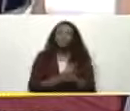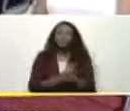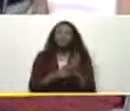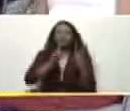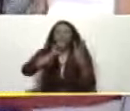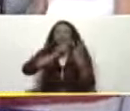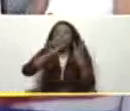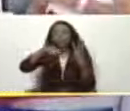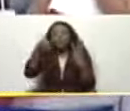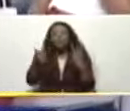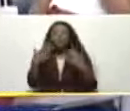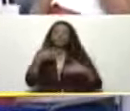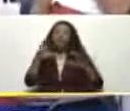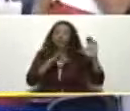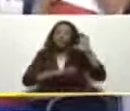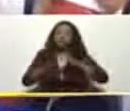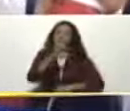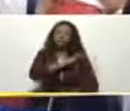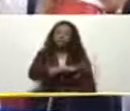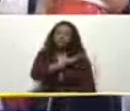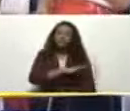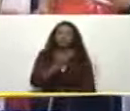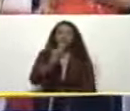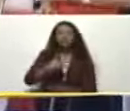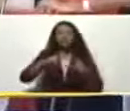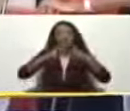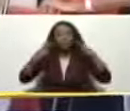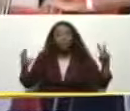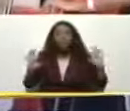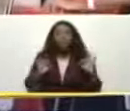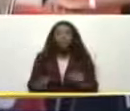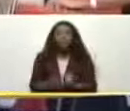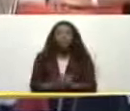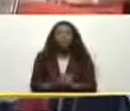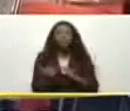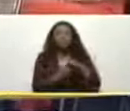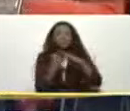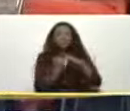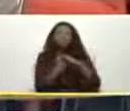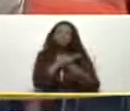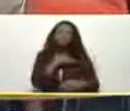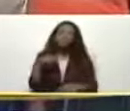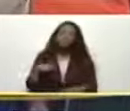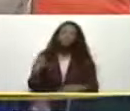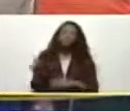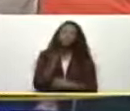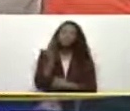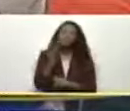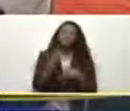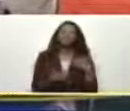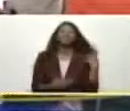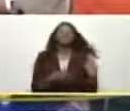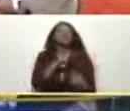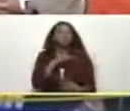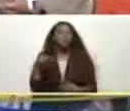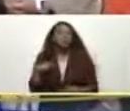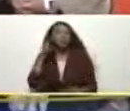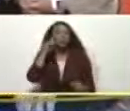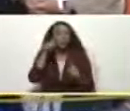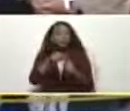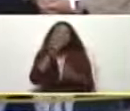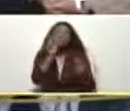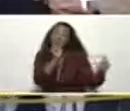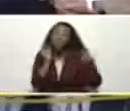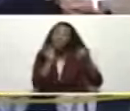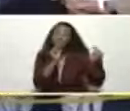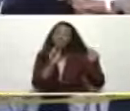Y por el área de las ciencias sociales, que es mucho más plural que las ciencias básicas, que para nosotros es fundamental, presidente, porque también fue un punto de